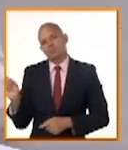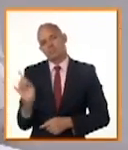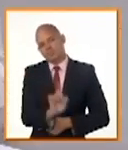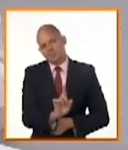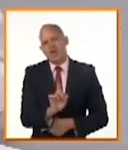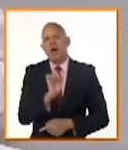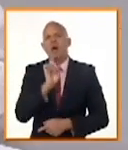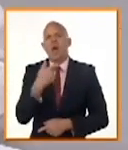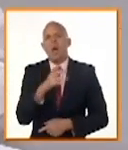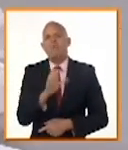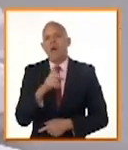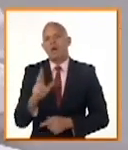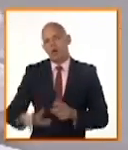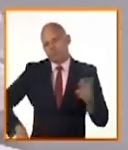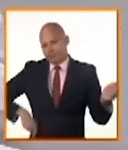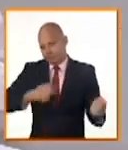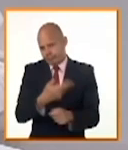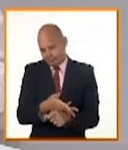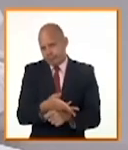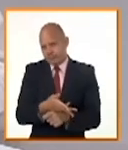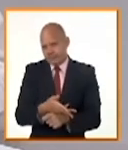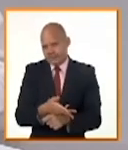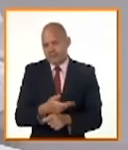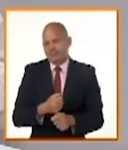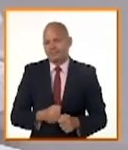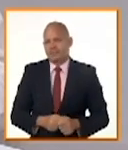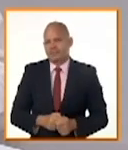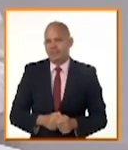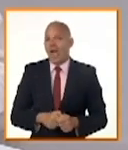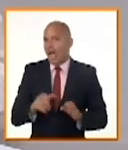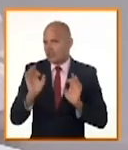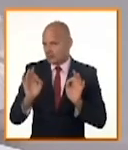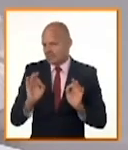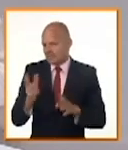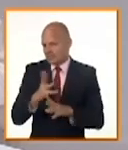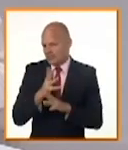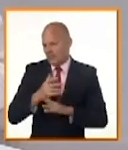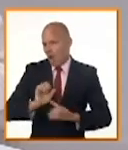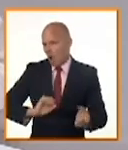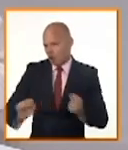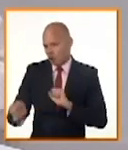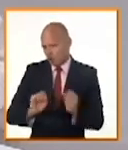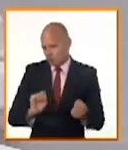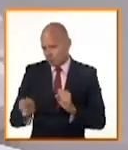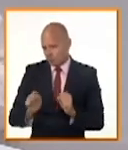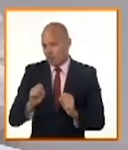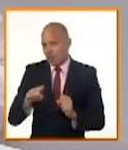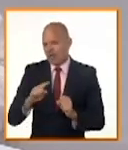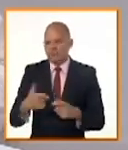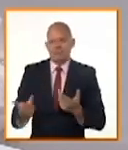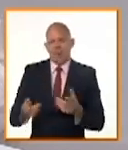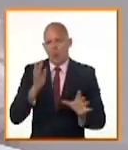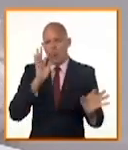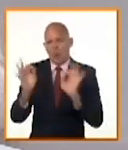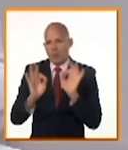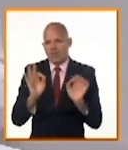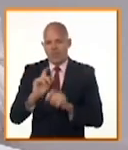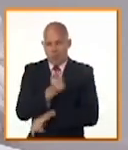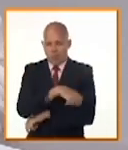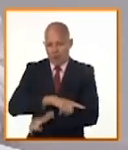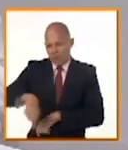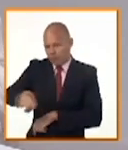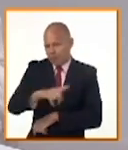los grandes volúmenes efectivos que están teniendo ahí y entonces hacia eso también va esta Norma proteger también el cliente pero la necesidad también que estos flujos monetarios